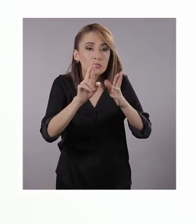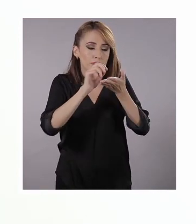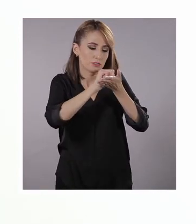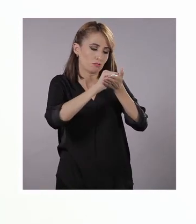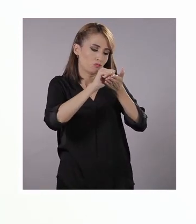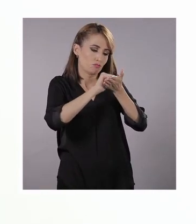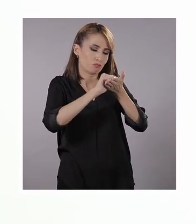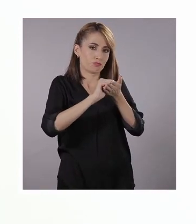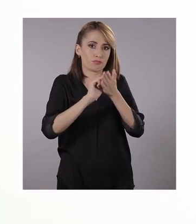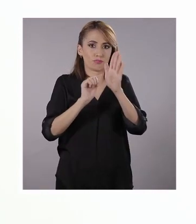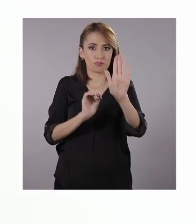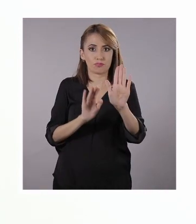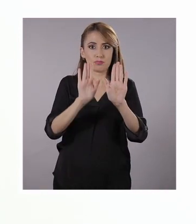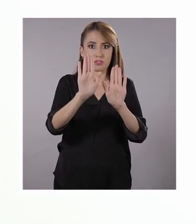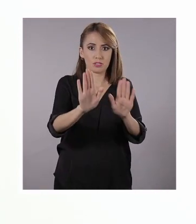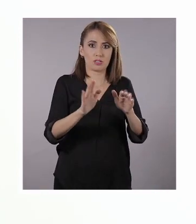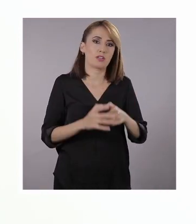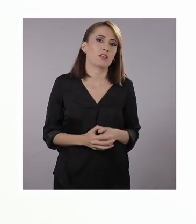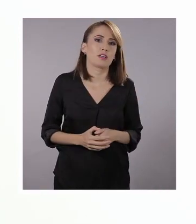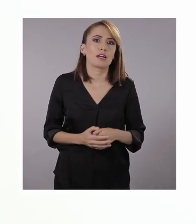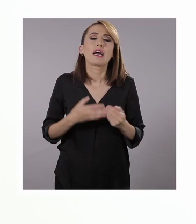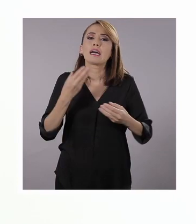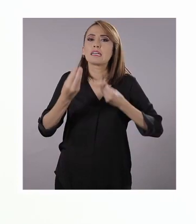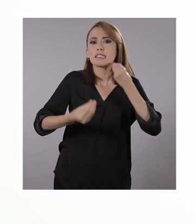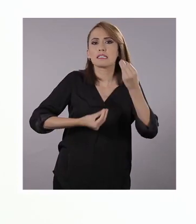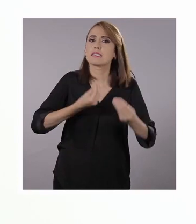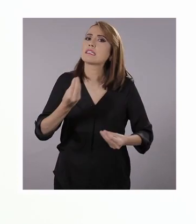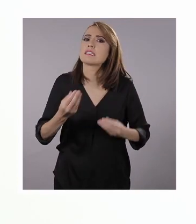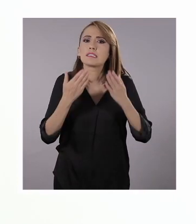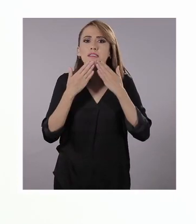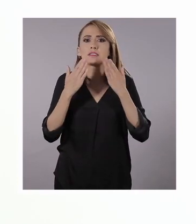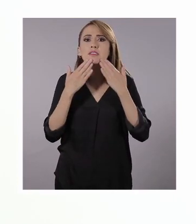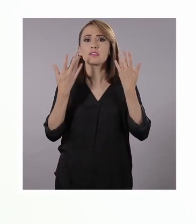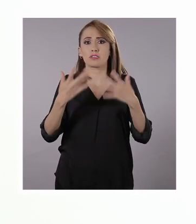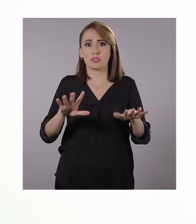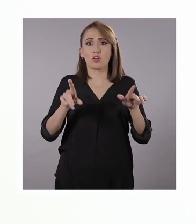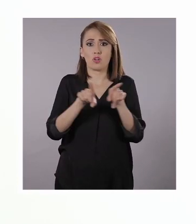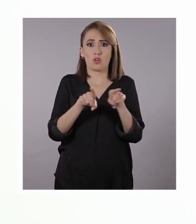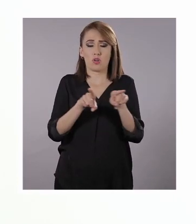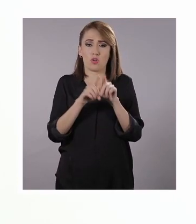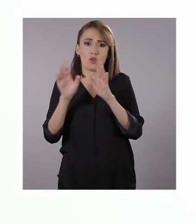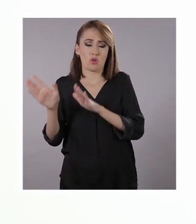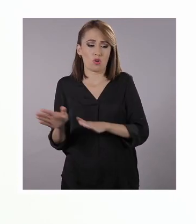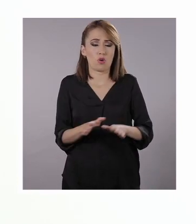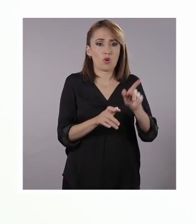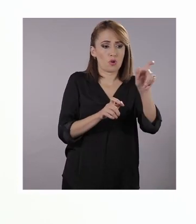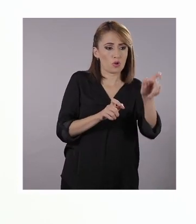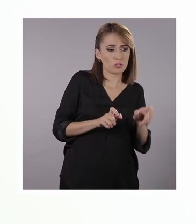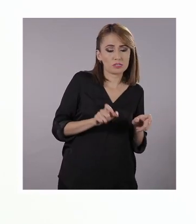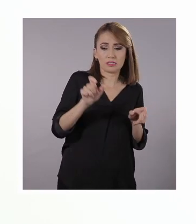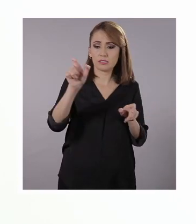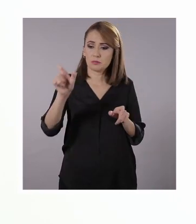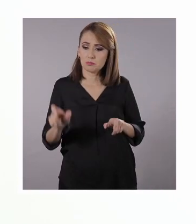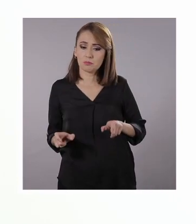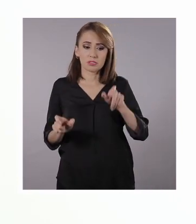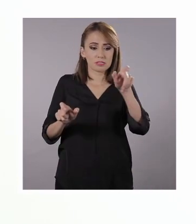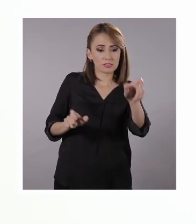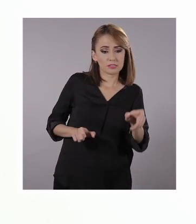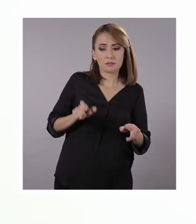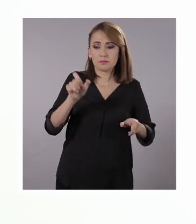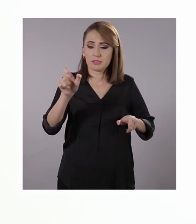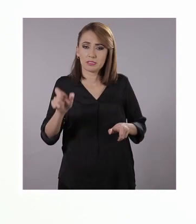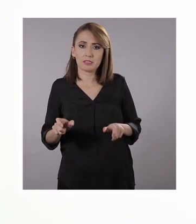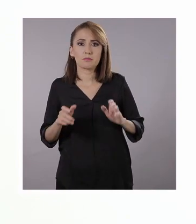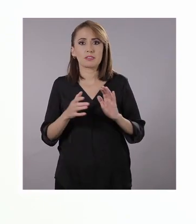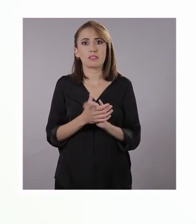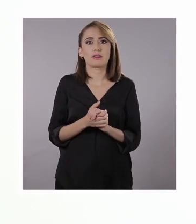y operaciones de sucesiones. Okay. Así que, ¿qué tal si me ayudas a dividir aquí las operaciones y en esta columna de acá las respuestas?